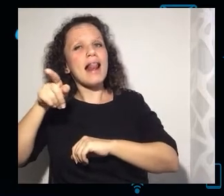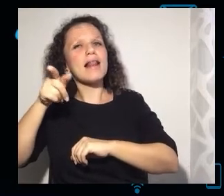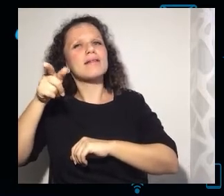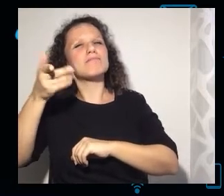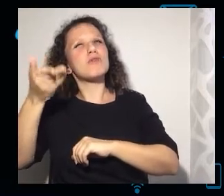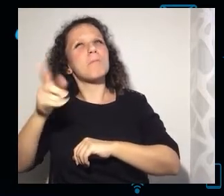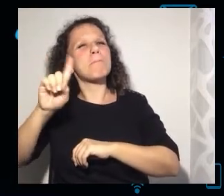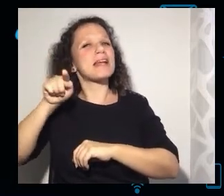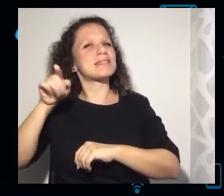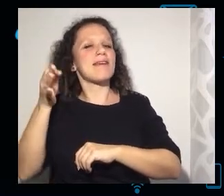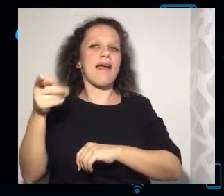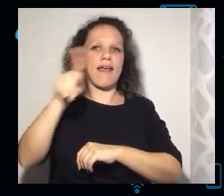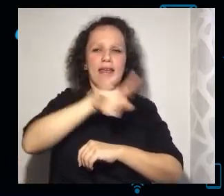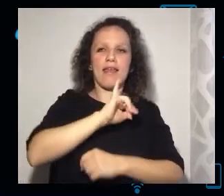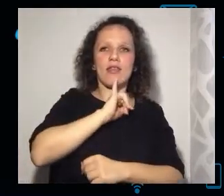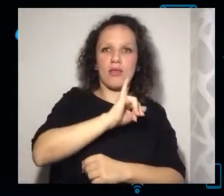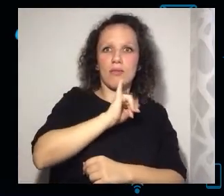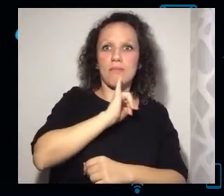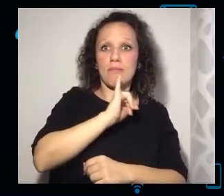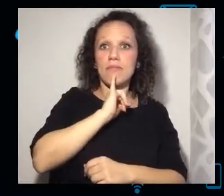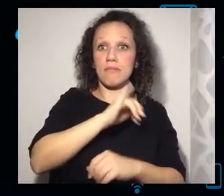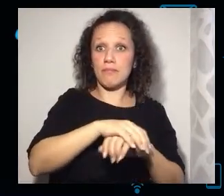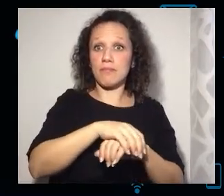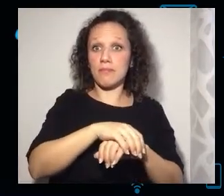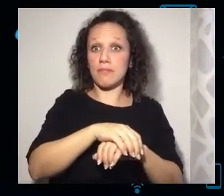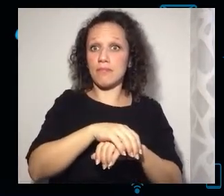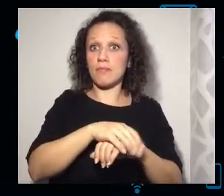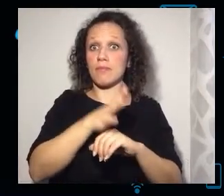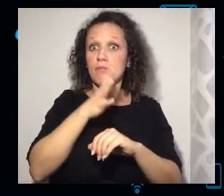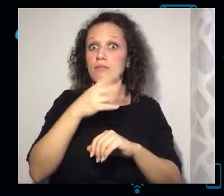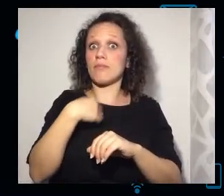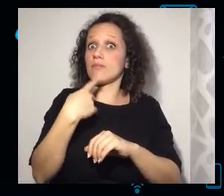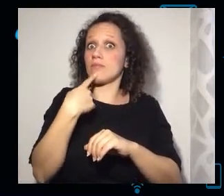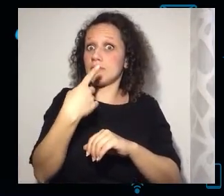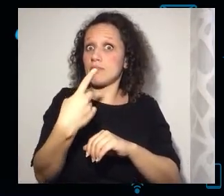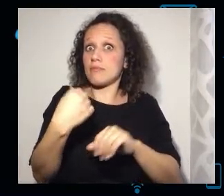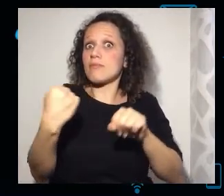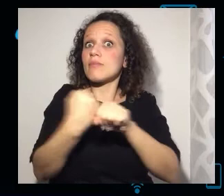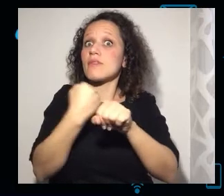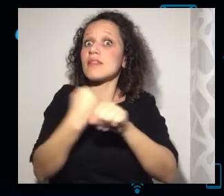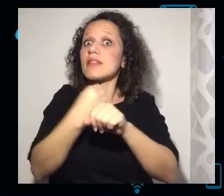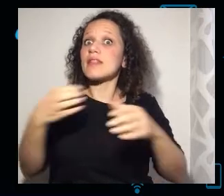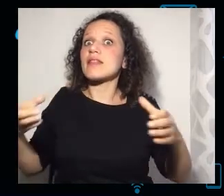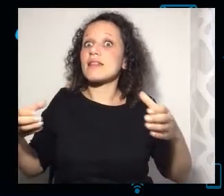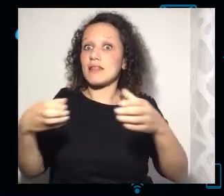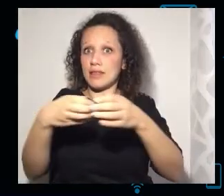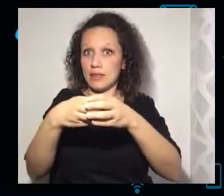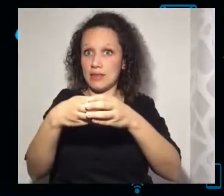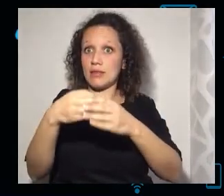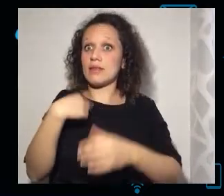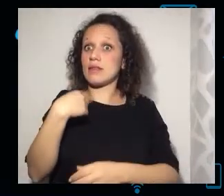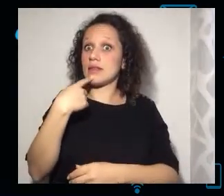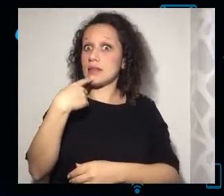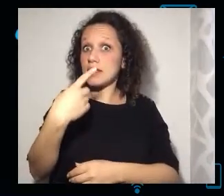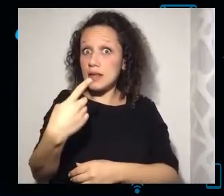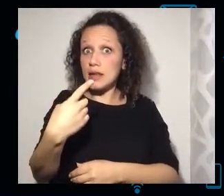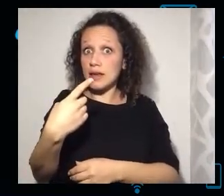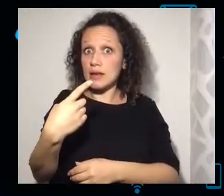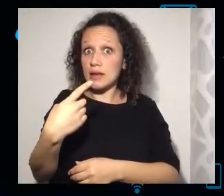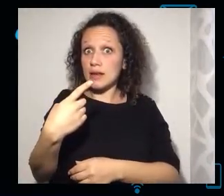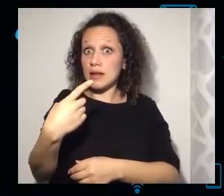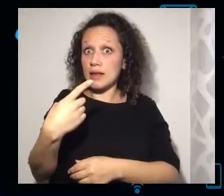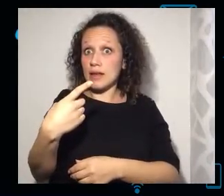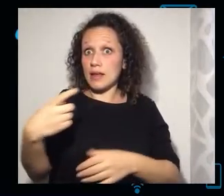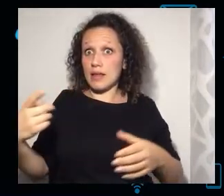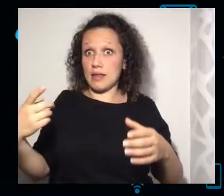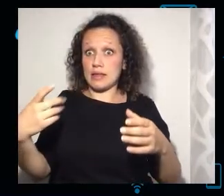pero eso me refiero cuando digo que es un trabajo en equipo también hay que señalar que la competencia digital sí no se deteriora